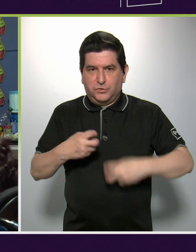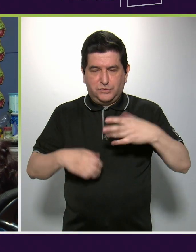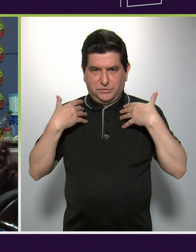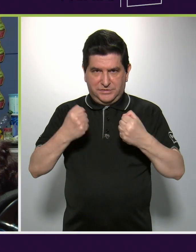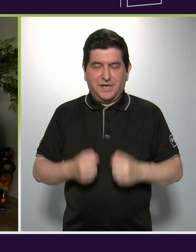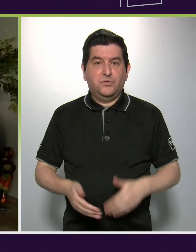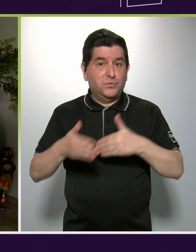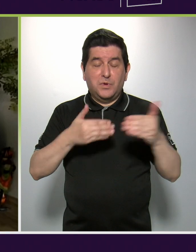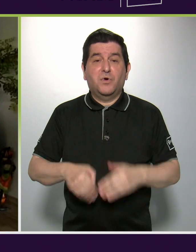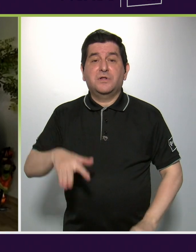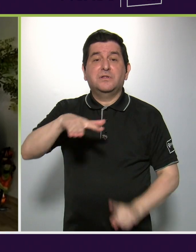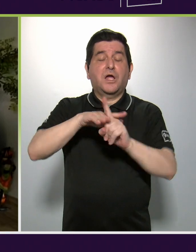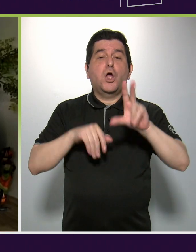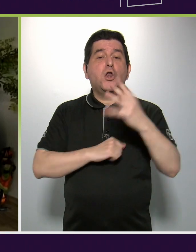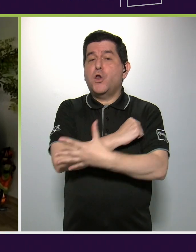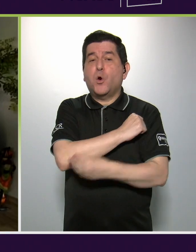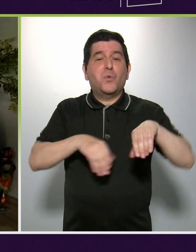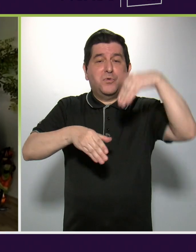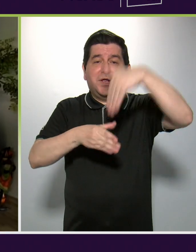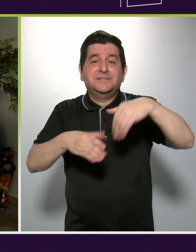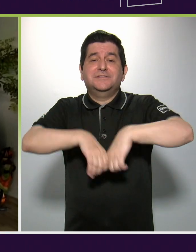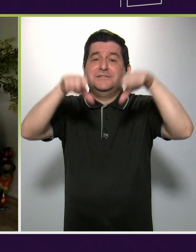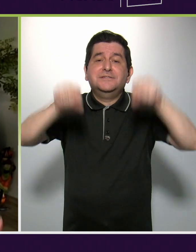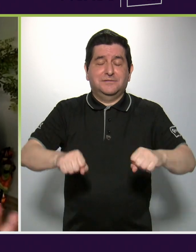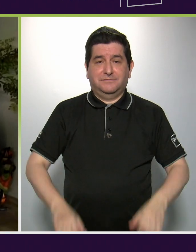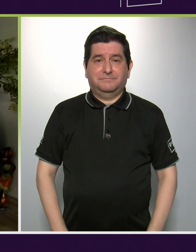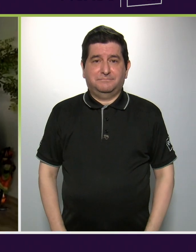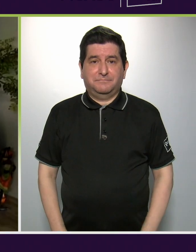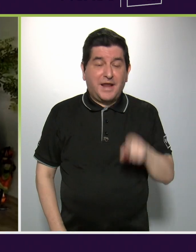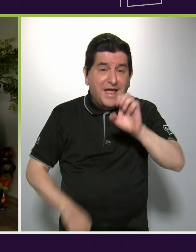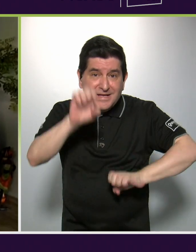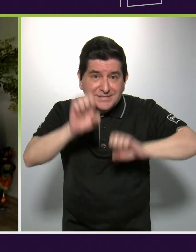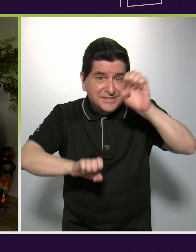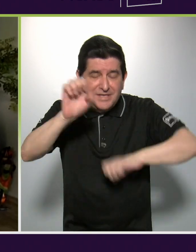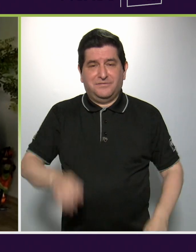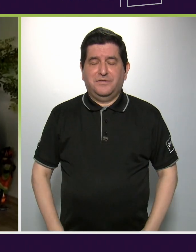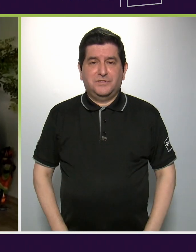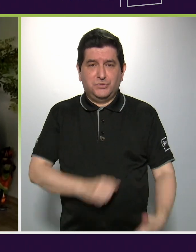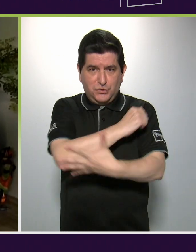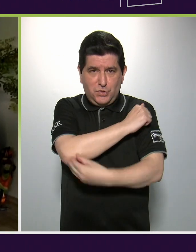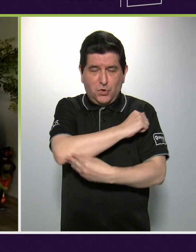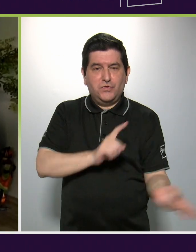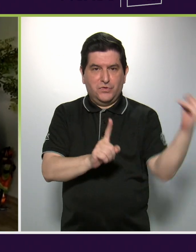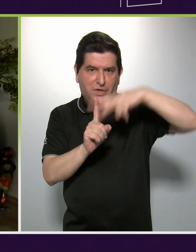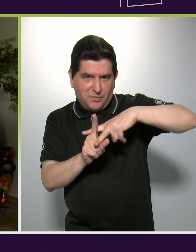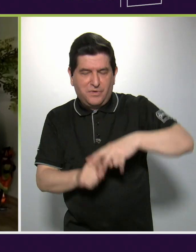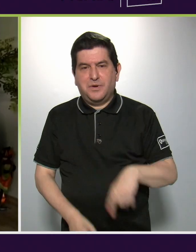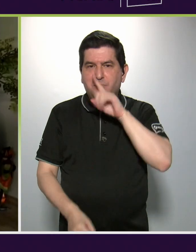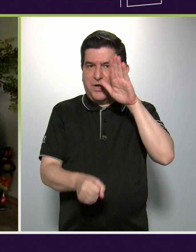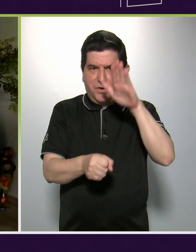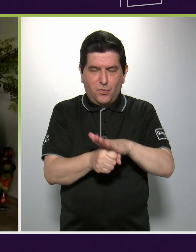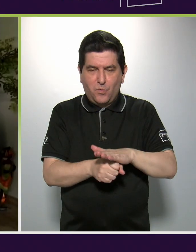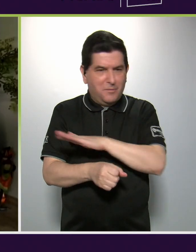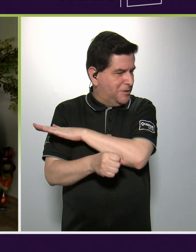Además, esta valoración, digamos, de pobreza que se está aplicando incumple al 100% con la establecida en la Ley de Autonomía Personal de las